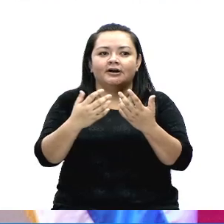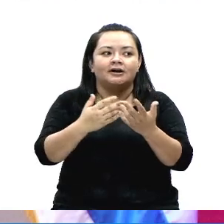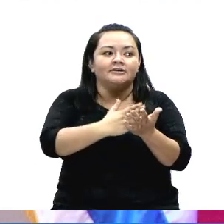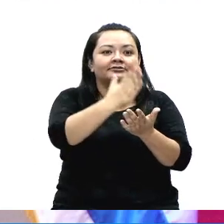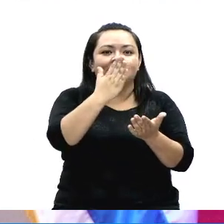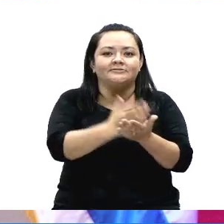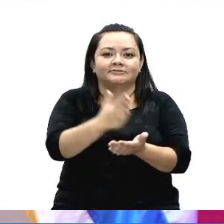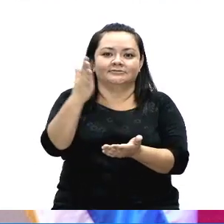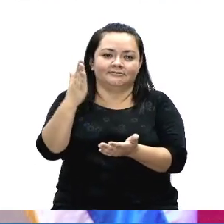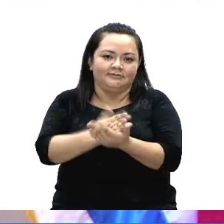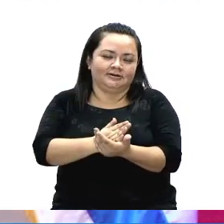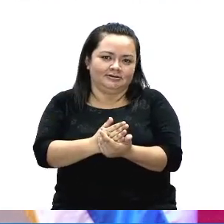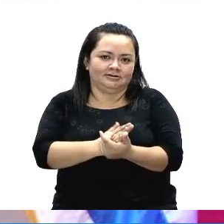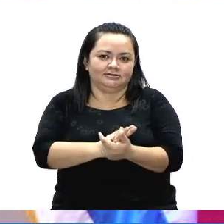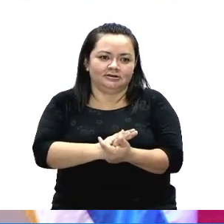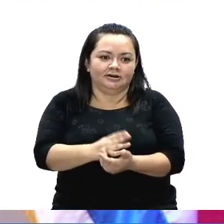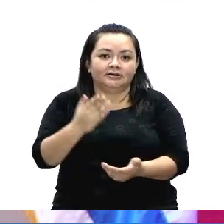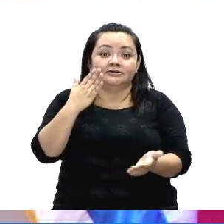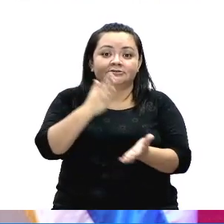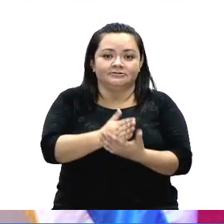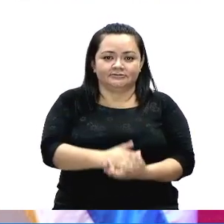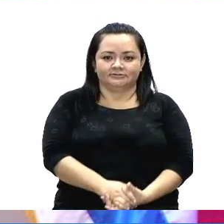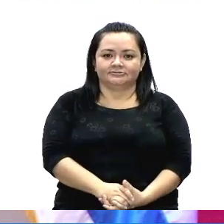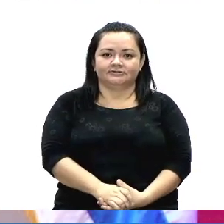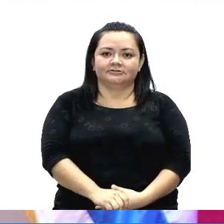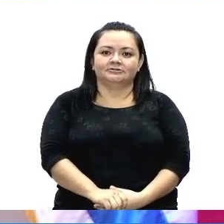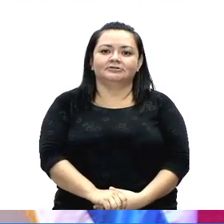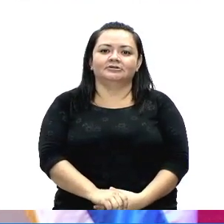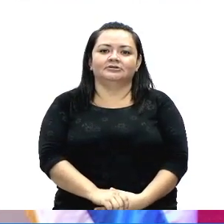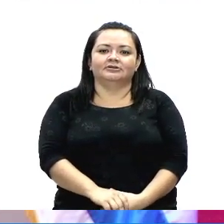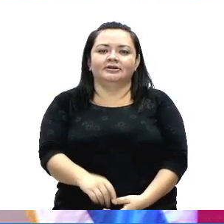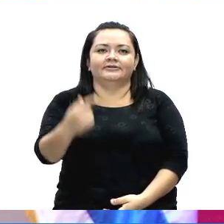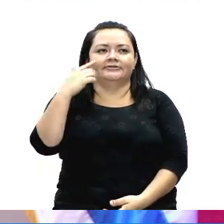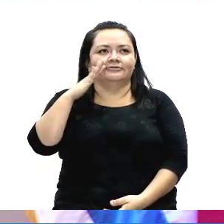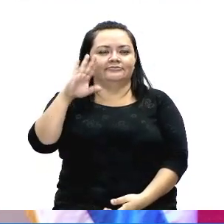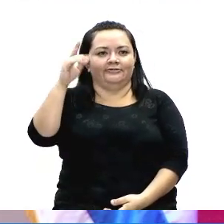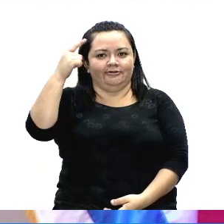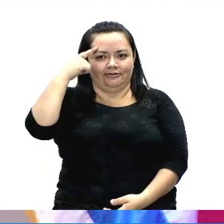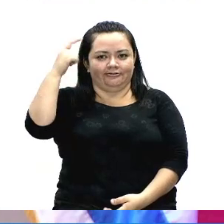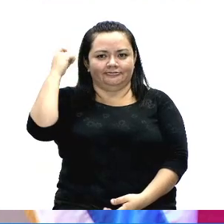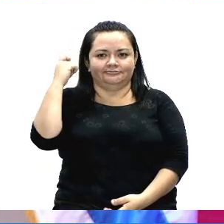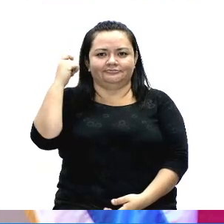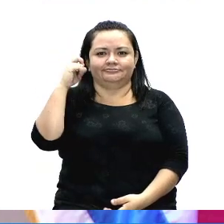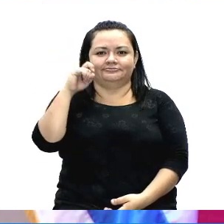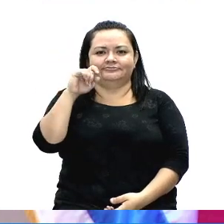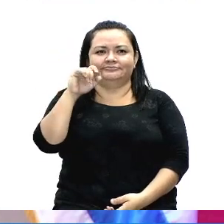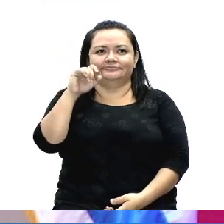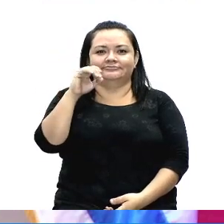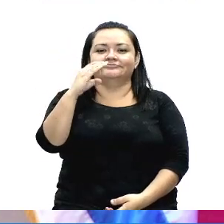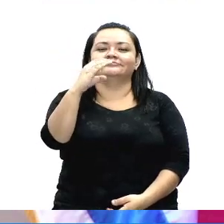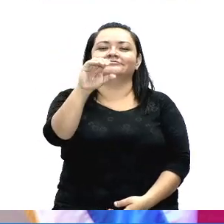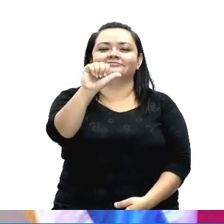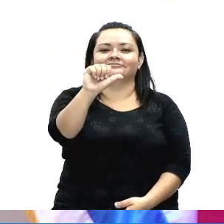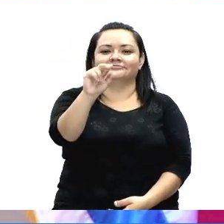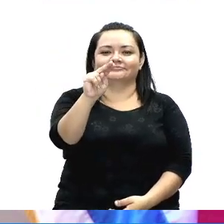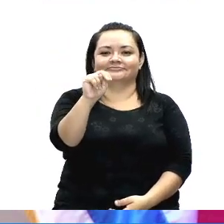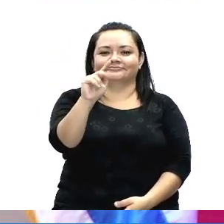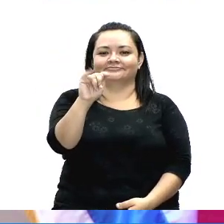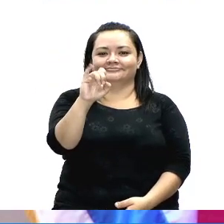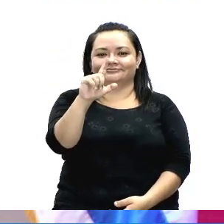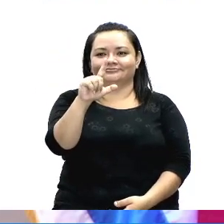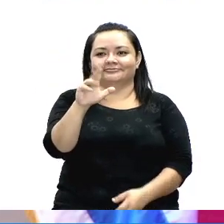hábitat o al lugar donde llegan cuántos recordamos los cantiles alguna vez usted conoció los cantiles si